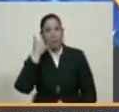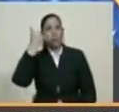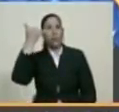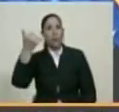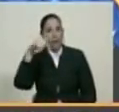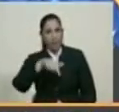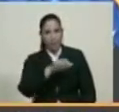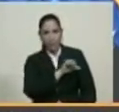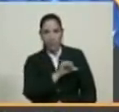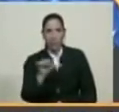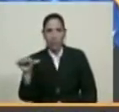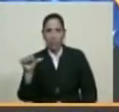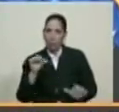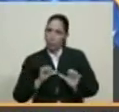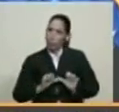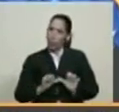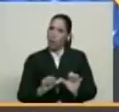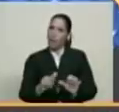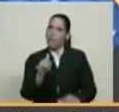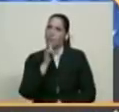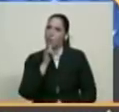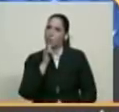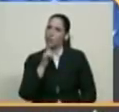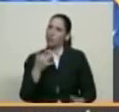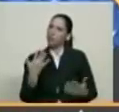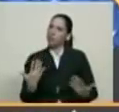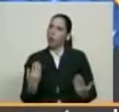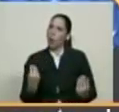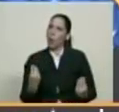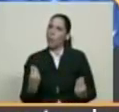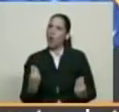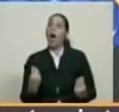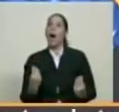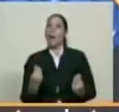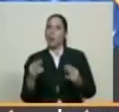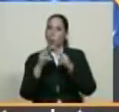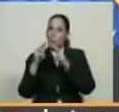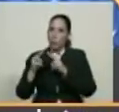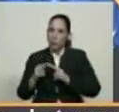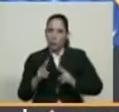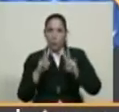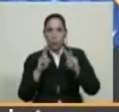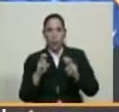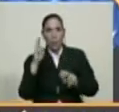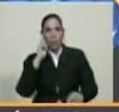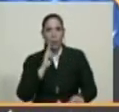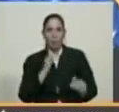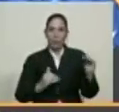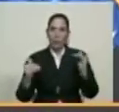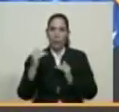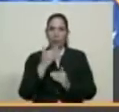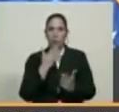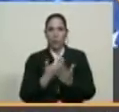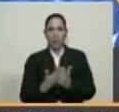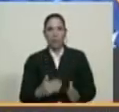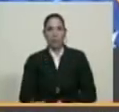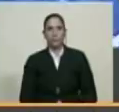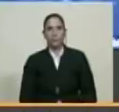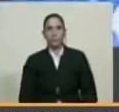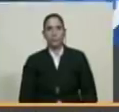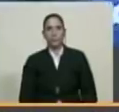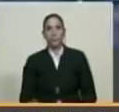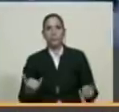semana continúe con la familiarización del Bolívar soberano. Muchísimas gracias. Bien, escuchaban entonces